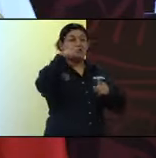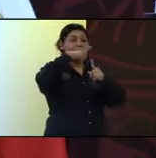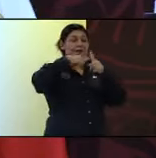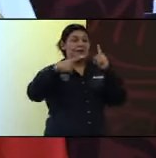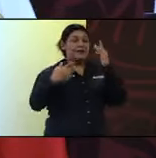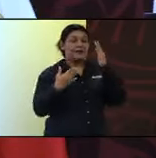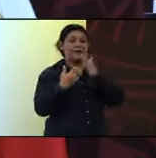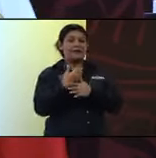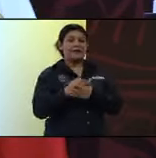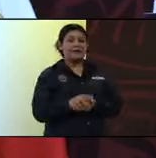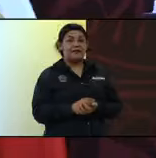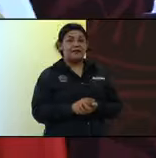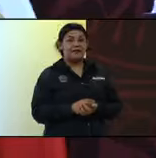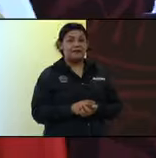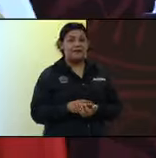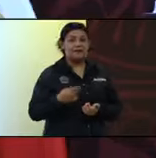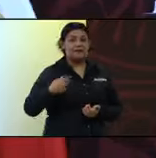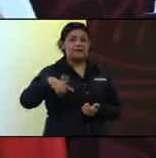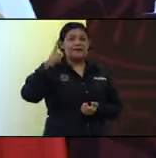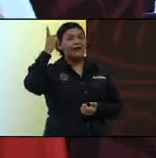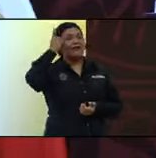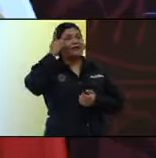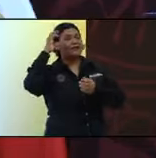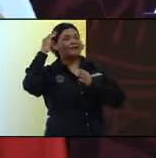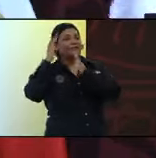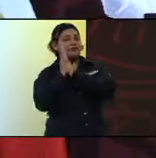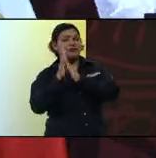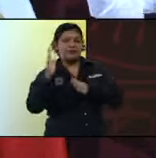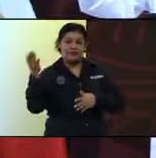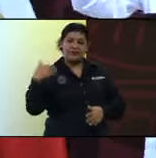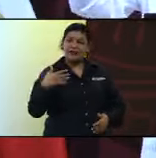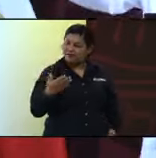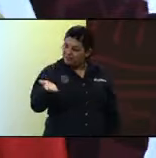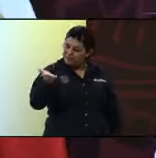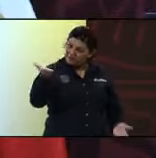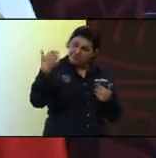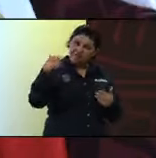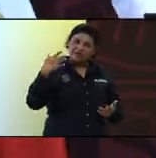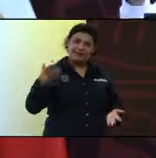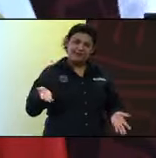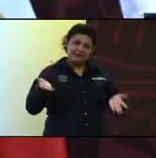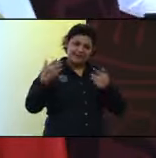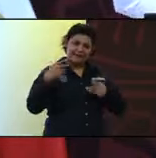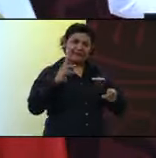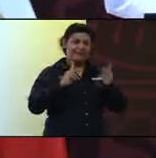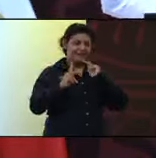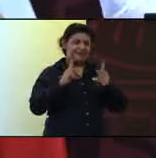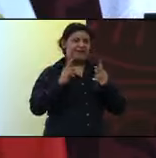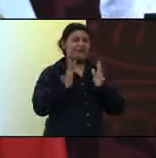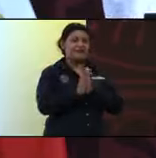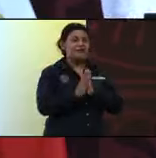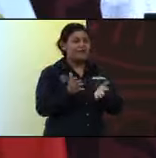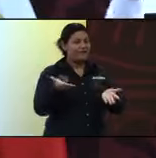4:30 a.m. y en lugar de irse a dormir a su casa, ¿vinieron para acá? ¿Se vinieron para acá? A ver, vénganse por favor, platíquenos por favor, muchachos,